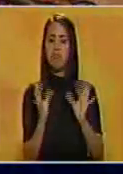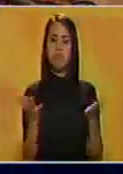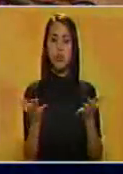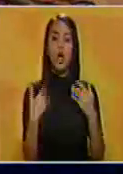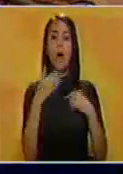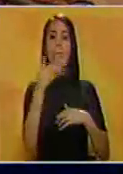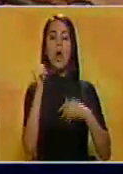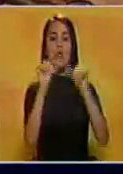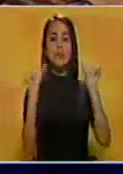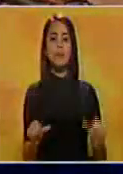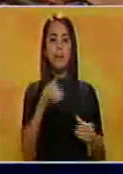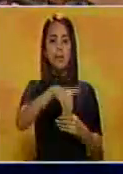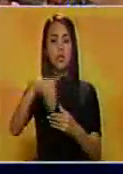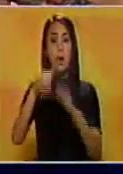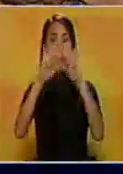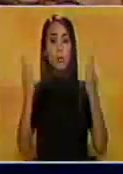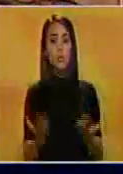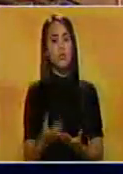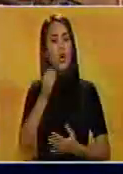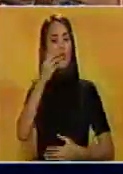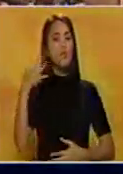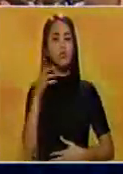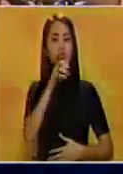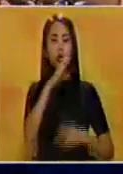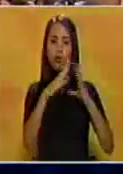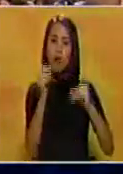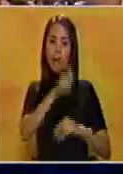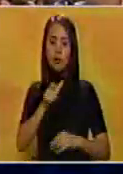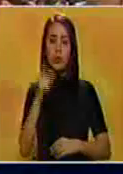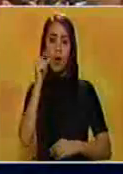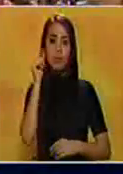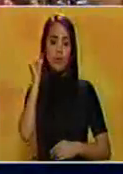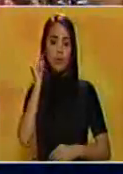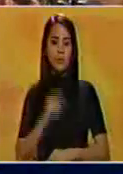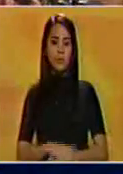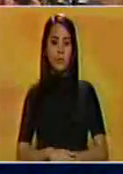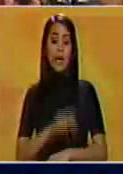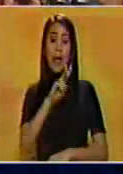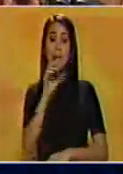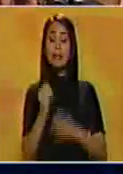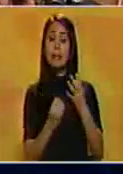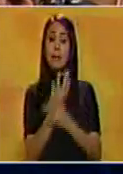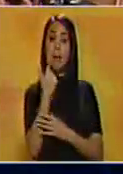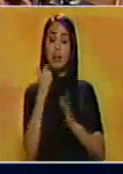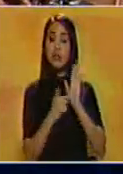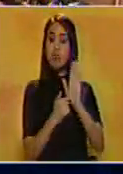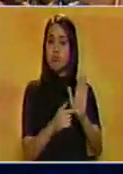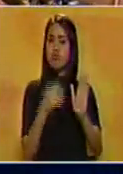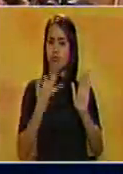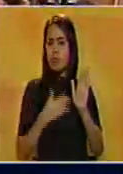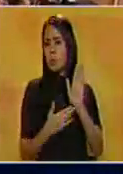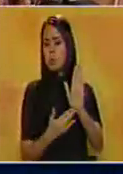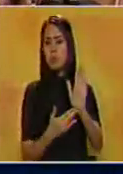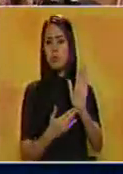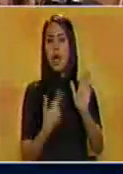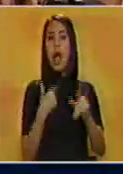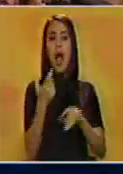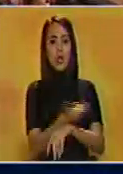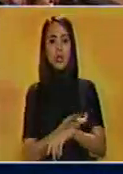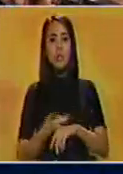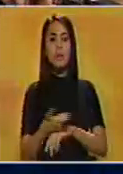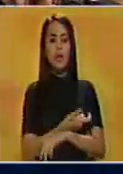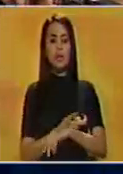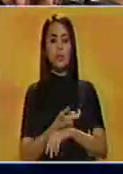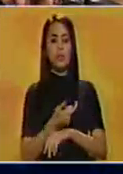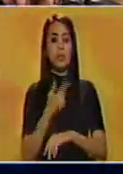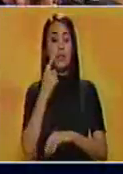mejor sistema electoral del mundo. Orgullo de todos los venezolanos y las venezolanas. Así que el 20 de mayo vamos a dar una gran lección a esos gobiernos